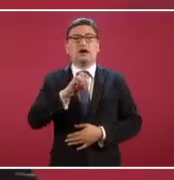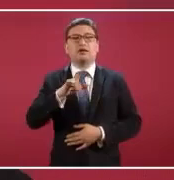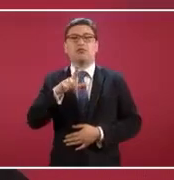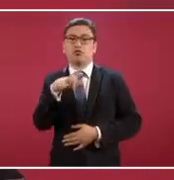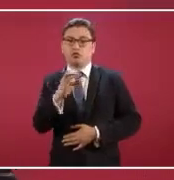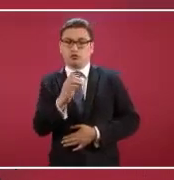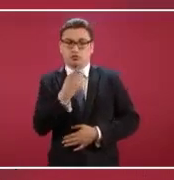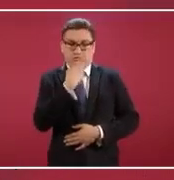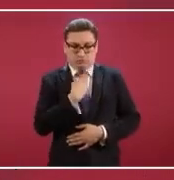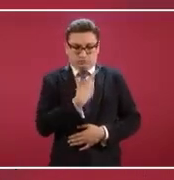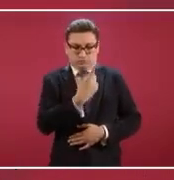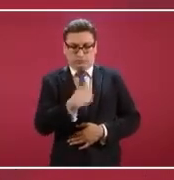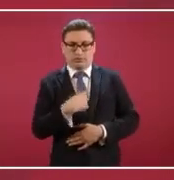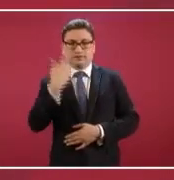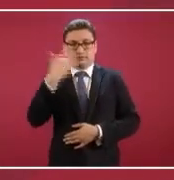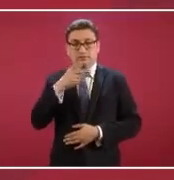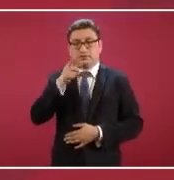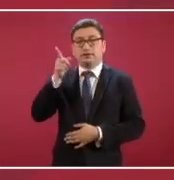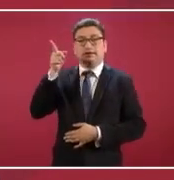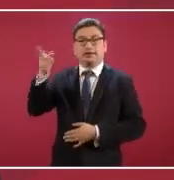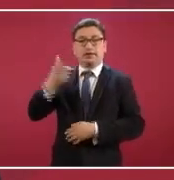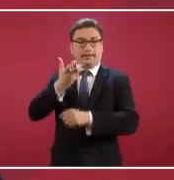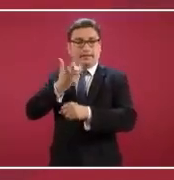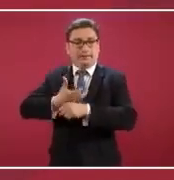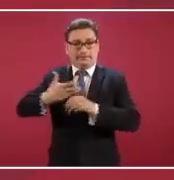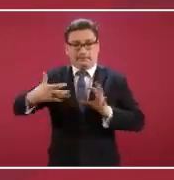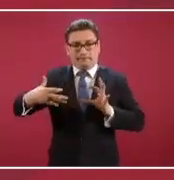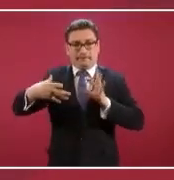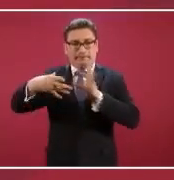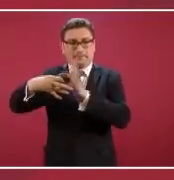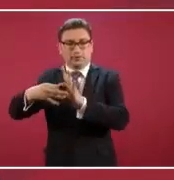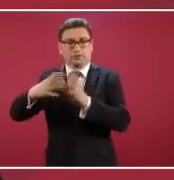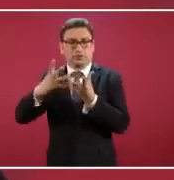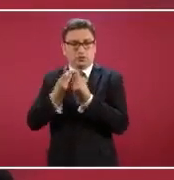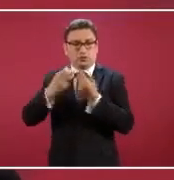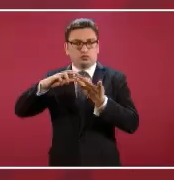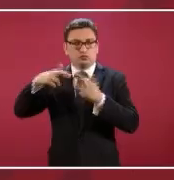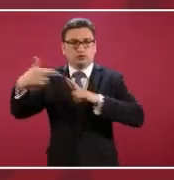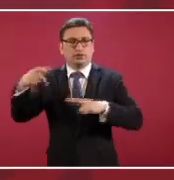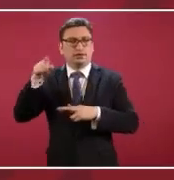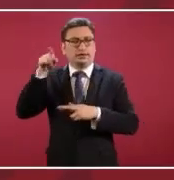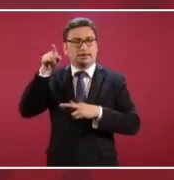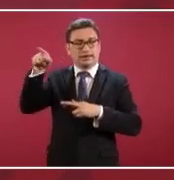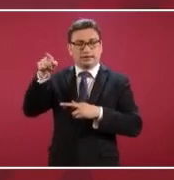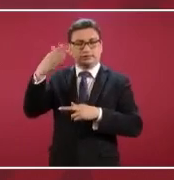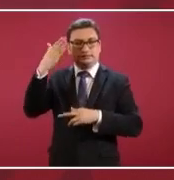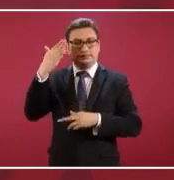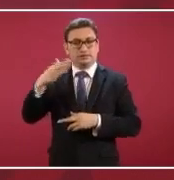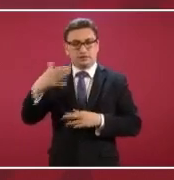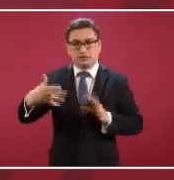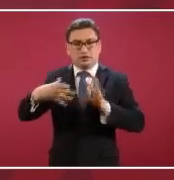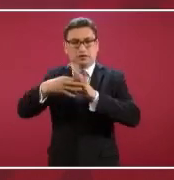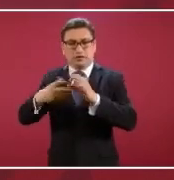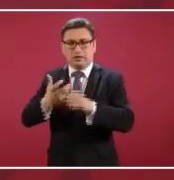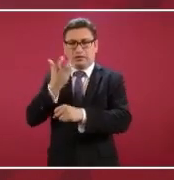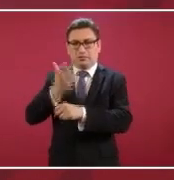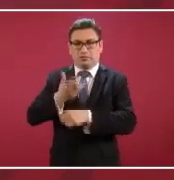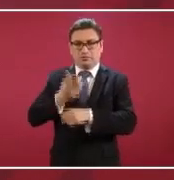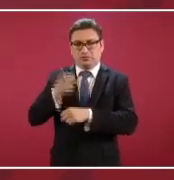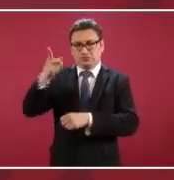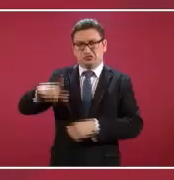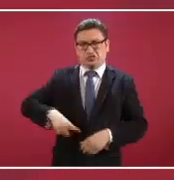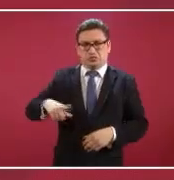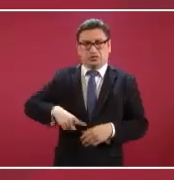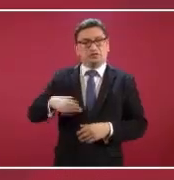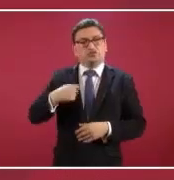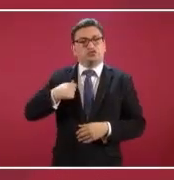y espacio de cooperación con los Estados Unidos estableciera yo contacto con el Departamento de Estado, cosa que hice, a pesar de que estos días